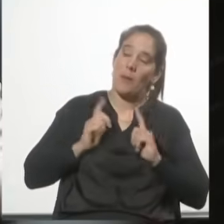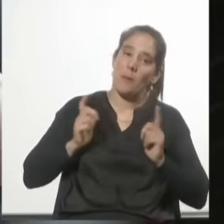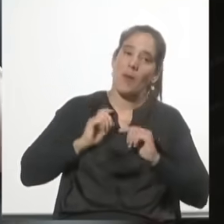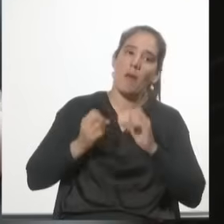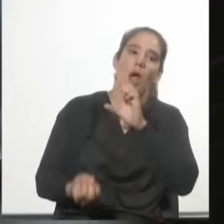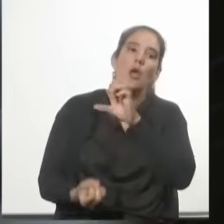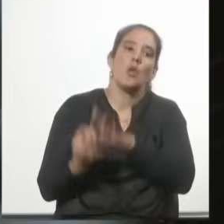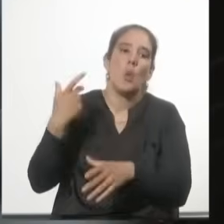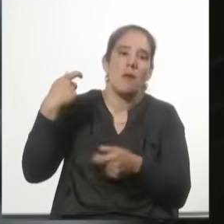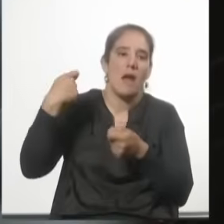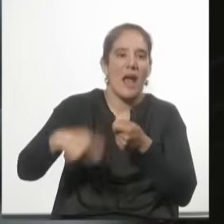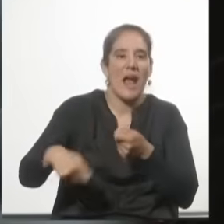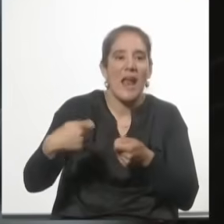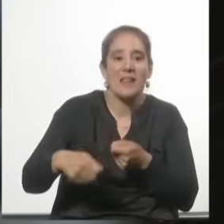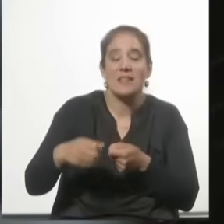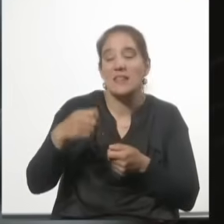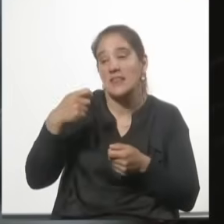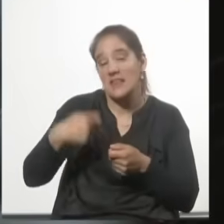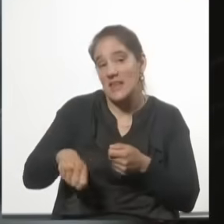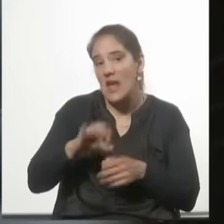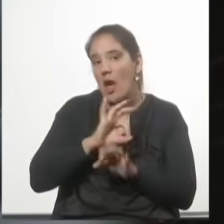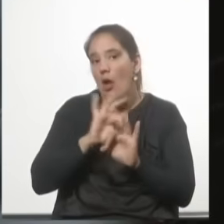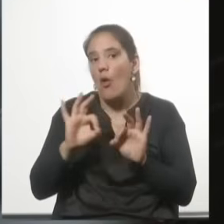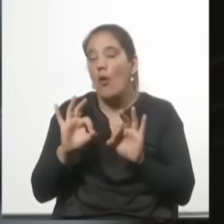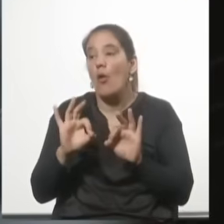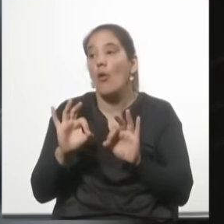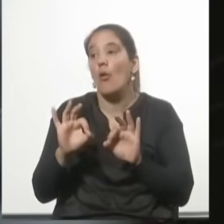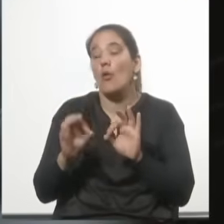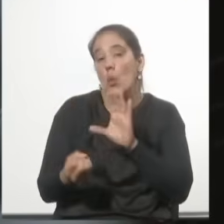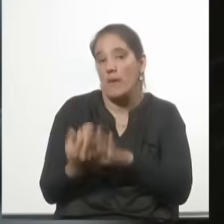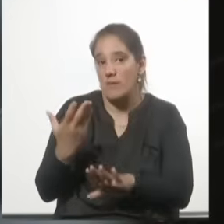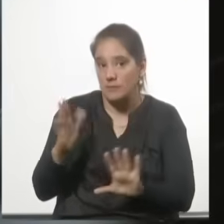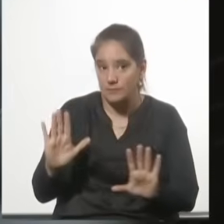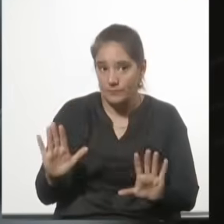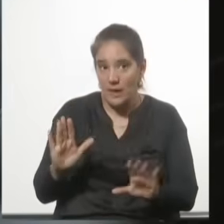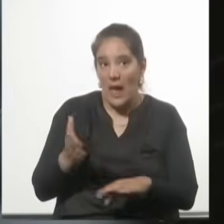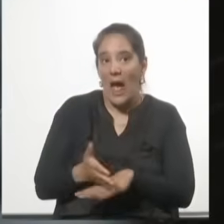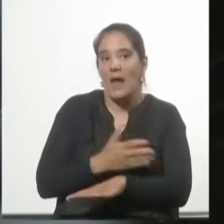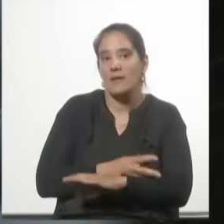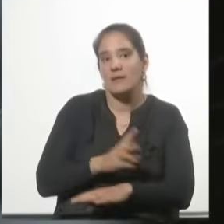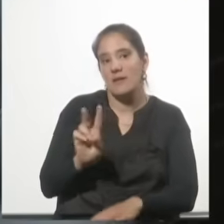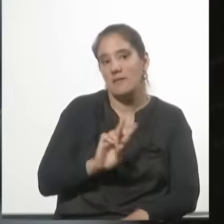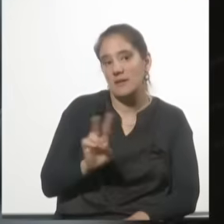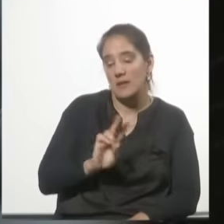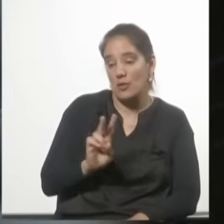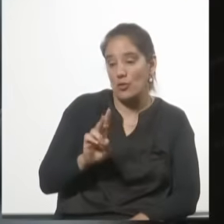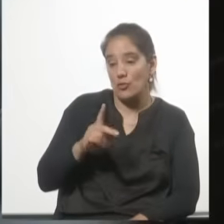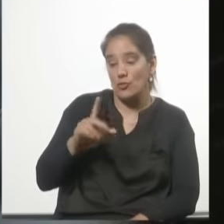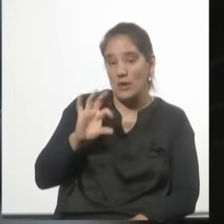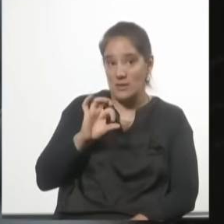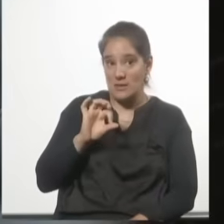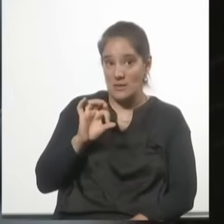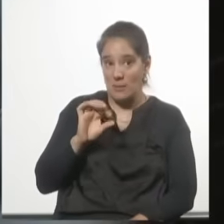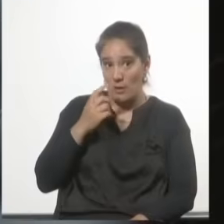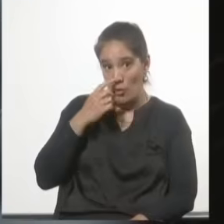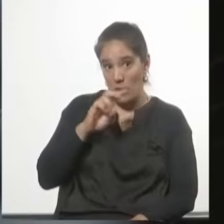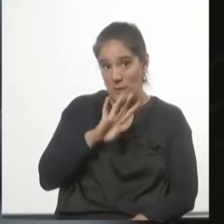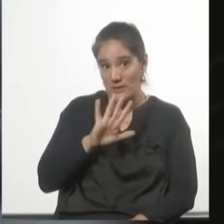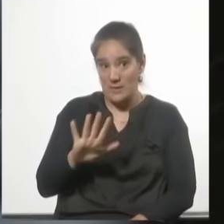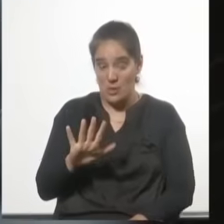misma antes del 22 de septiembre de 2025, quedando facultado